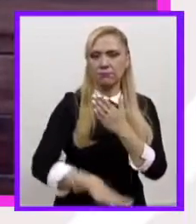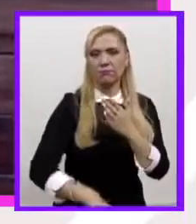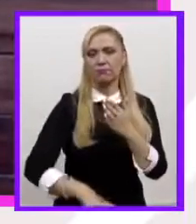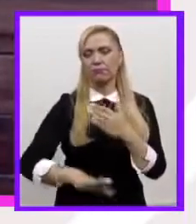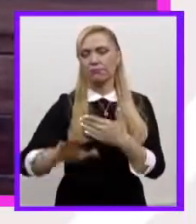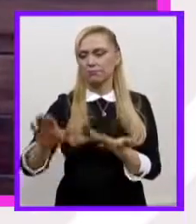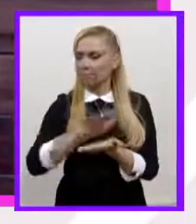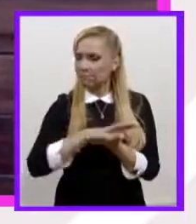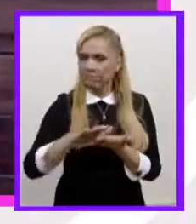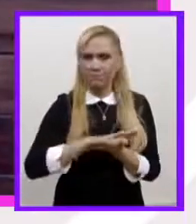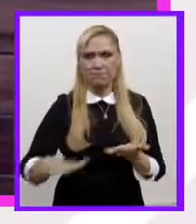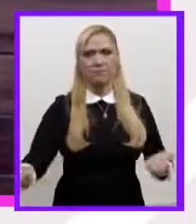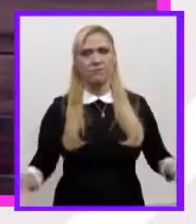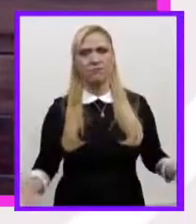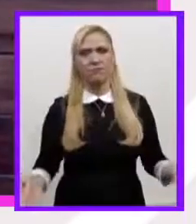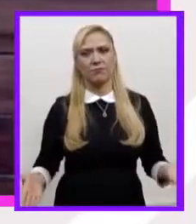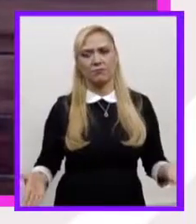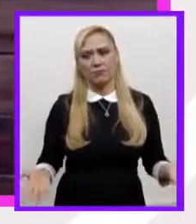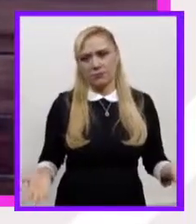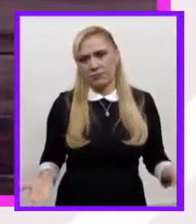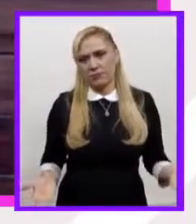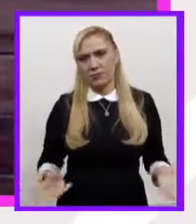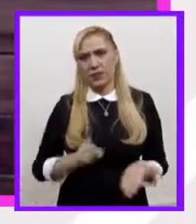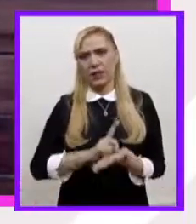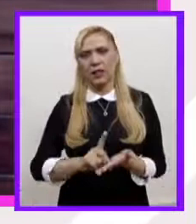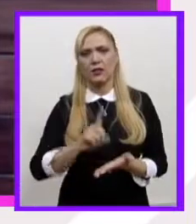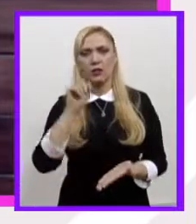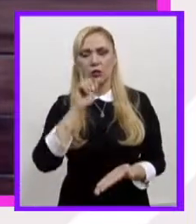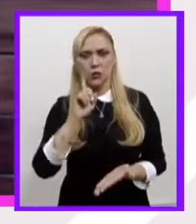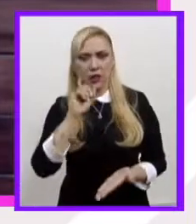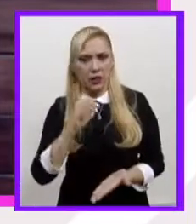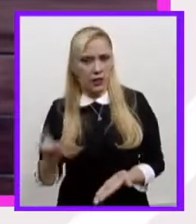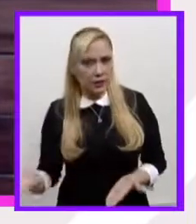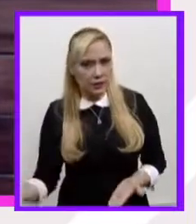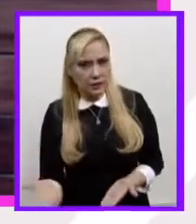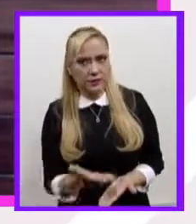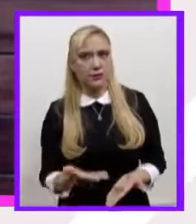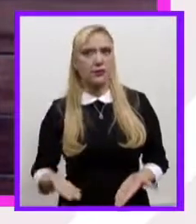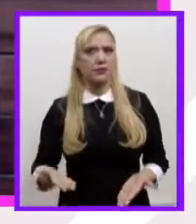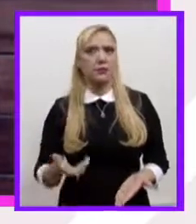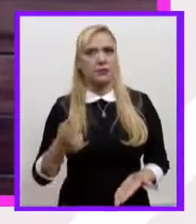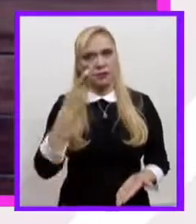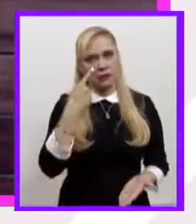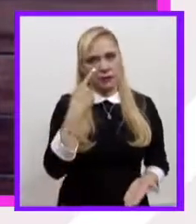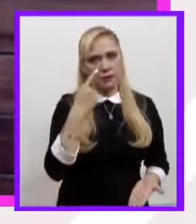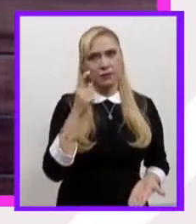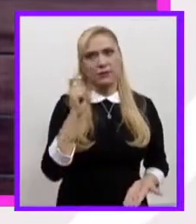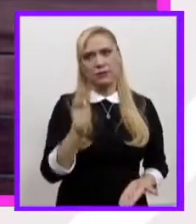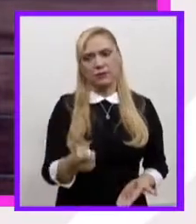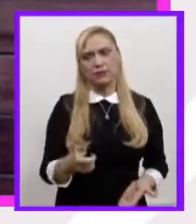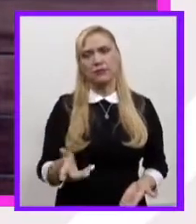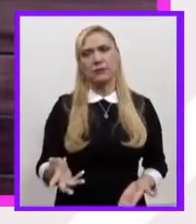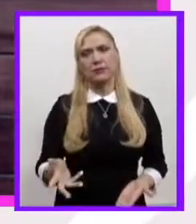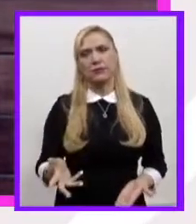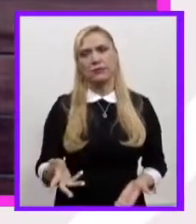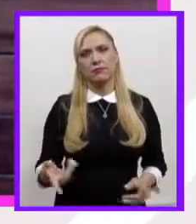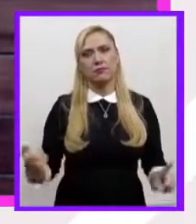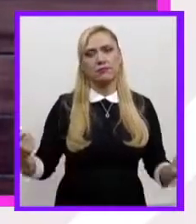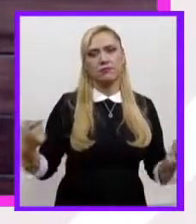sancionar y eliminar, como dirán las leyes en materia de derechos de las mujeres, las conductas, ¿no? Que tienen que ver